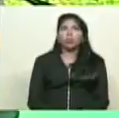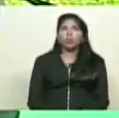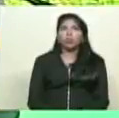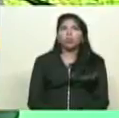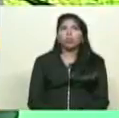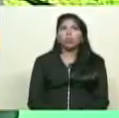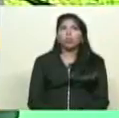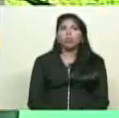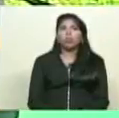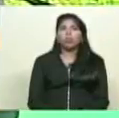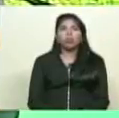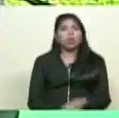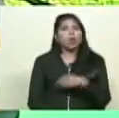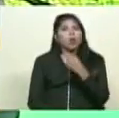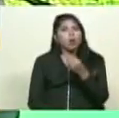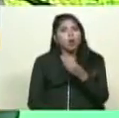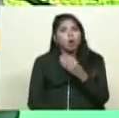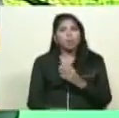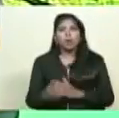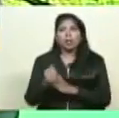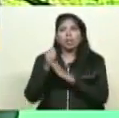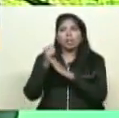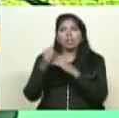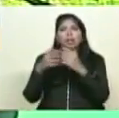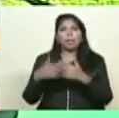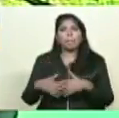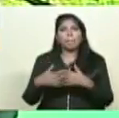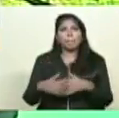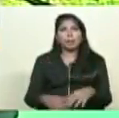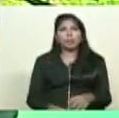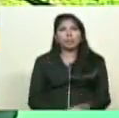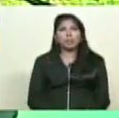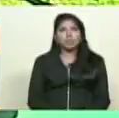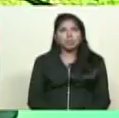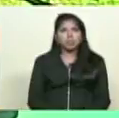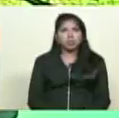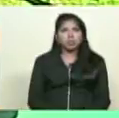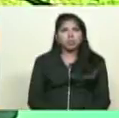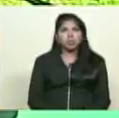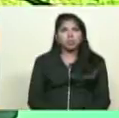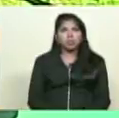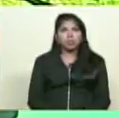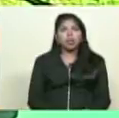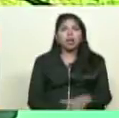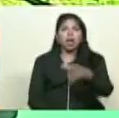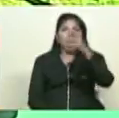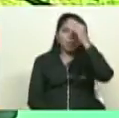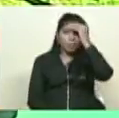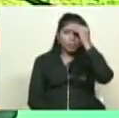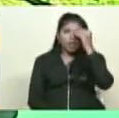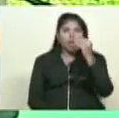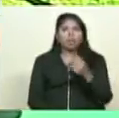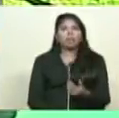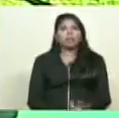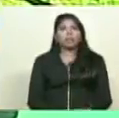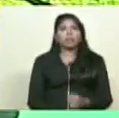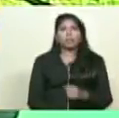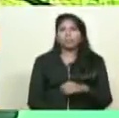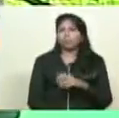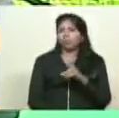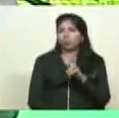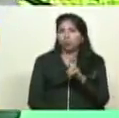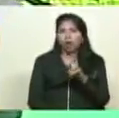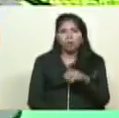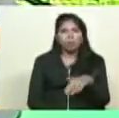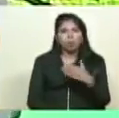avanzados para dirigir bien cada empresa, para aprender los principios tecnológicos, para optimizar los